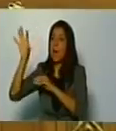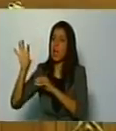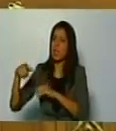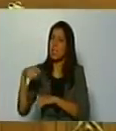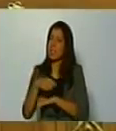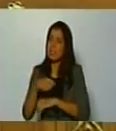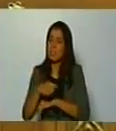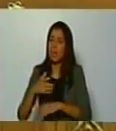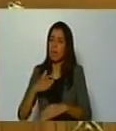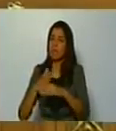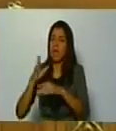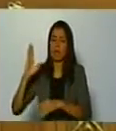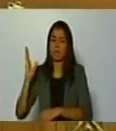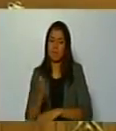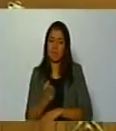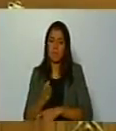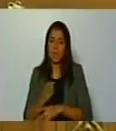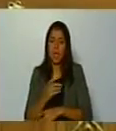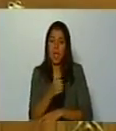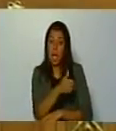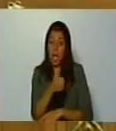grupal y también